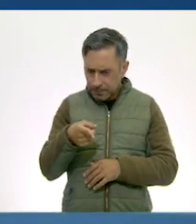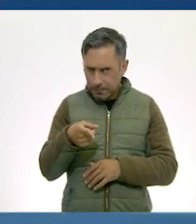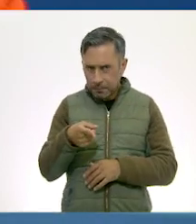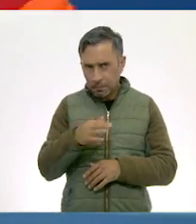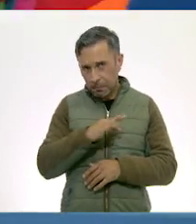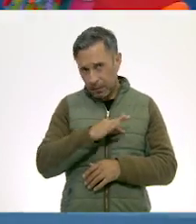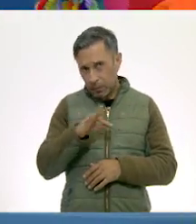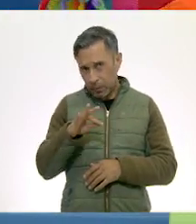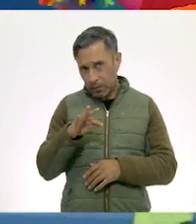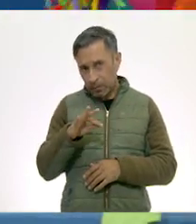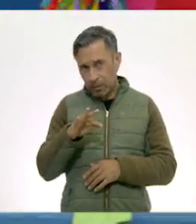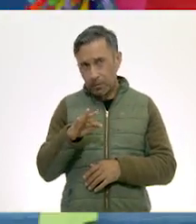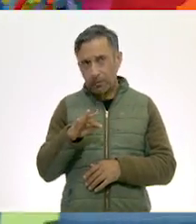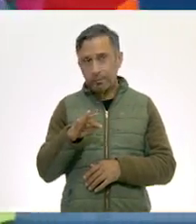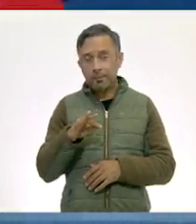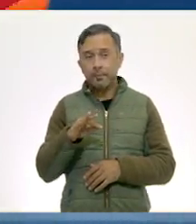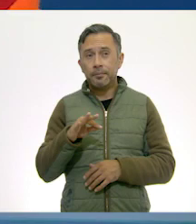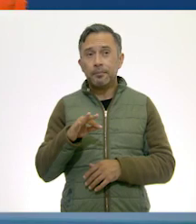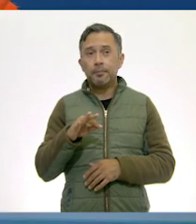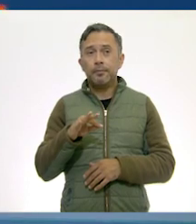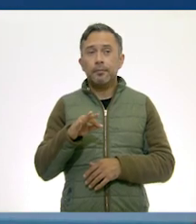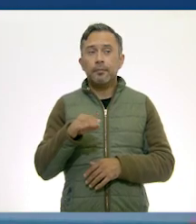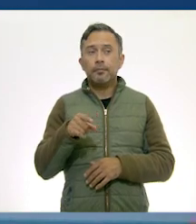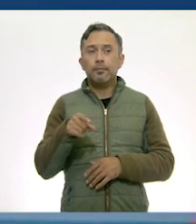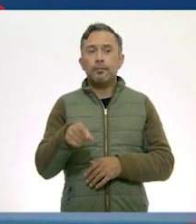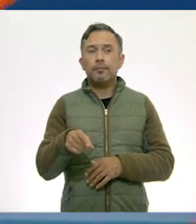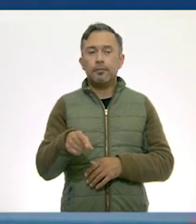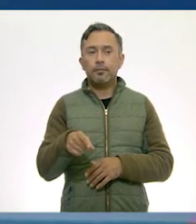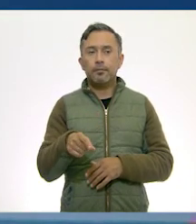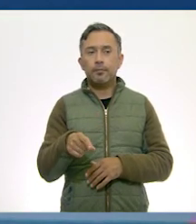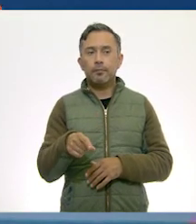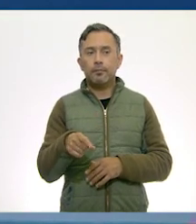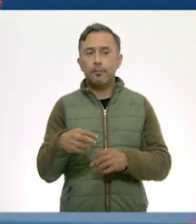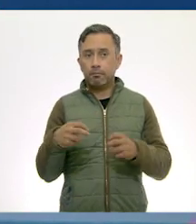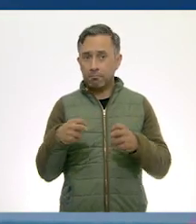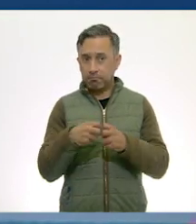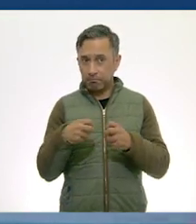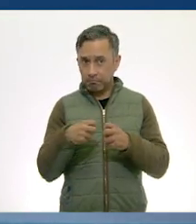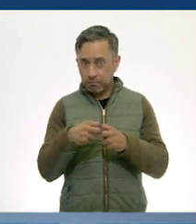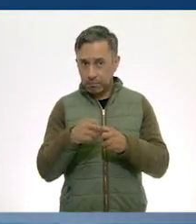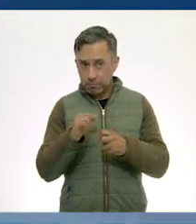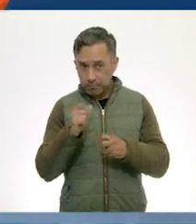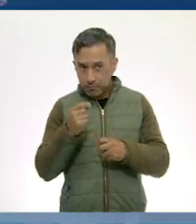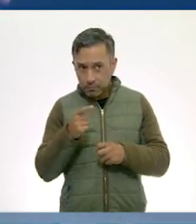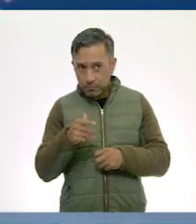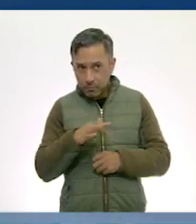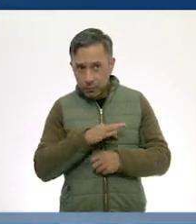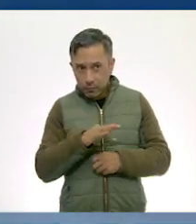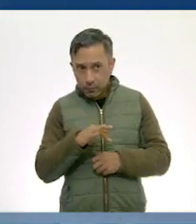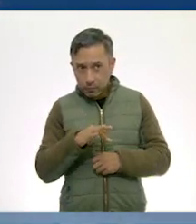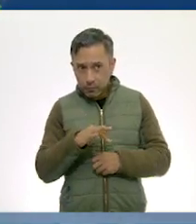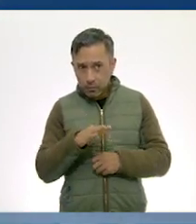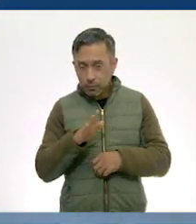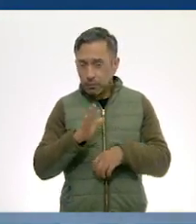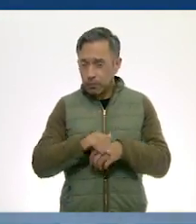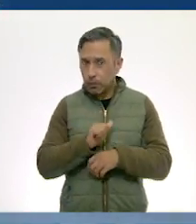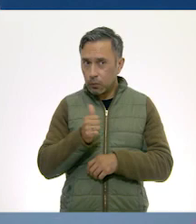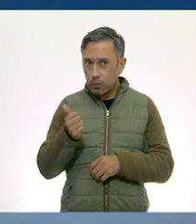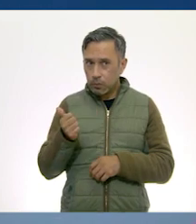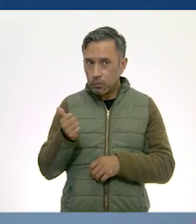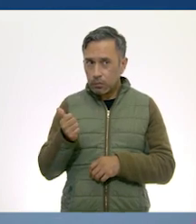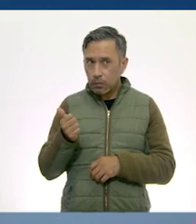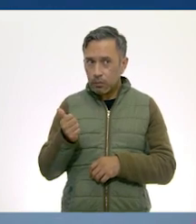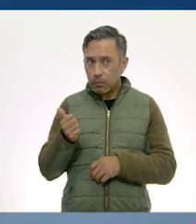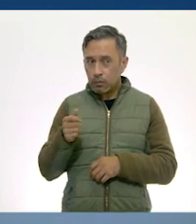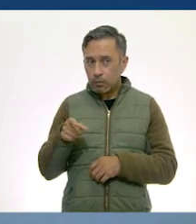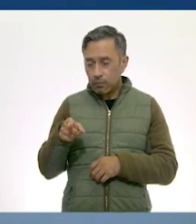poner una cinta de este lado Ujú. y otra del lado